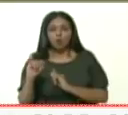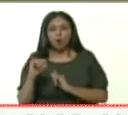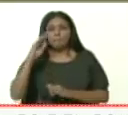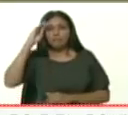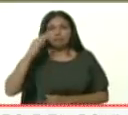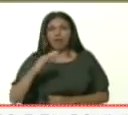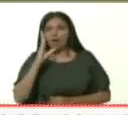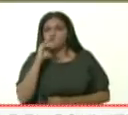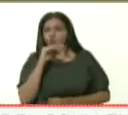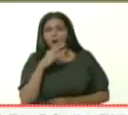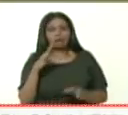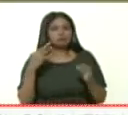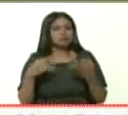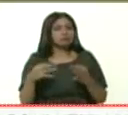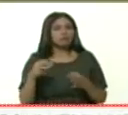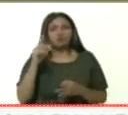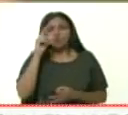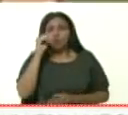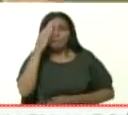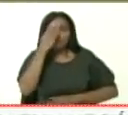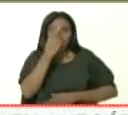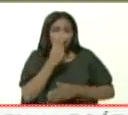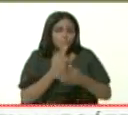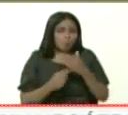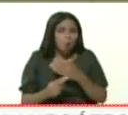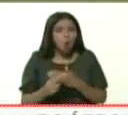hombre sencillo, pobre,